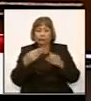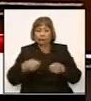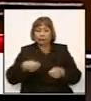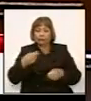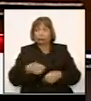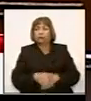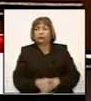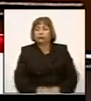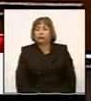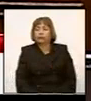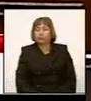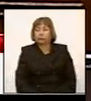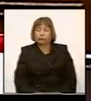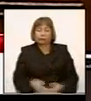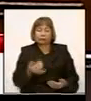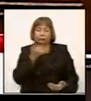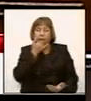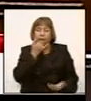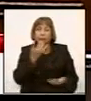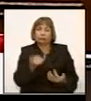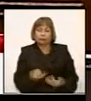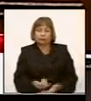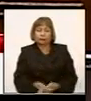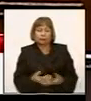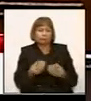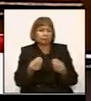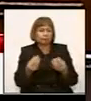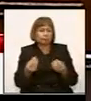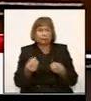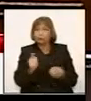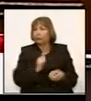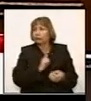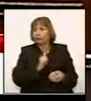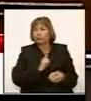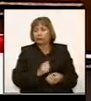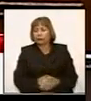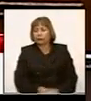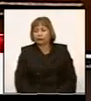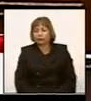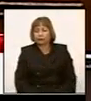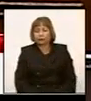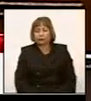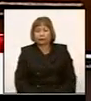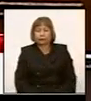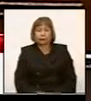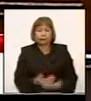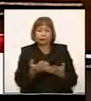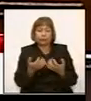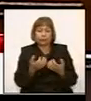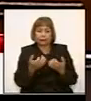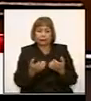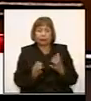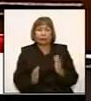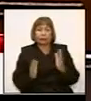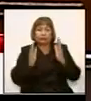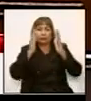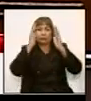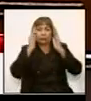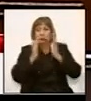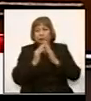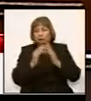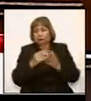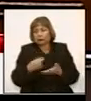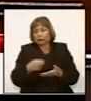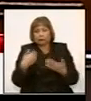alquiler. ¿Qué es lo que pasa ahora? Que muchos propietarios, presidente, prefieren tener los edificios sin alquilar